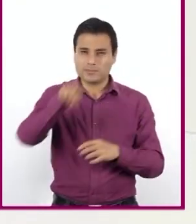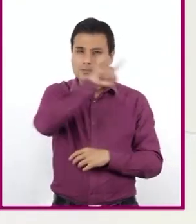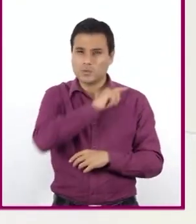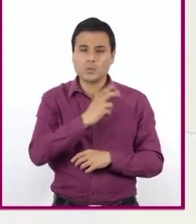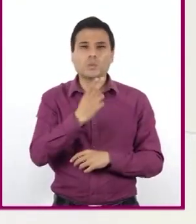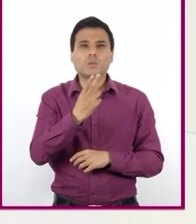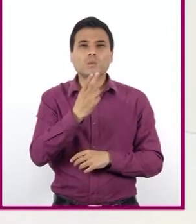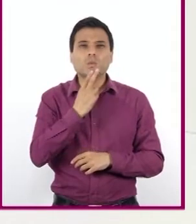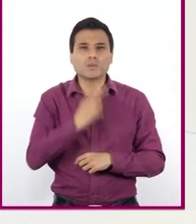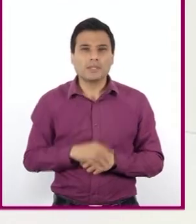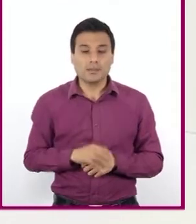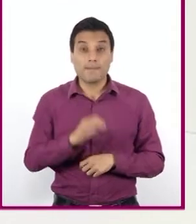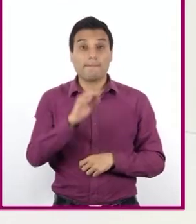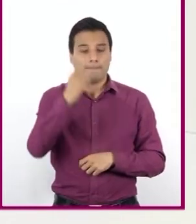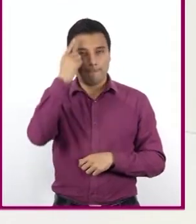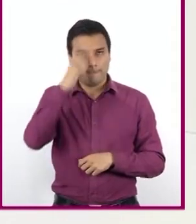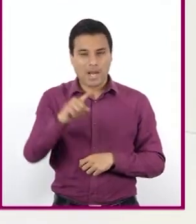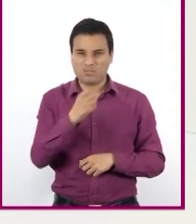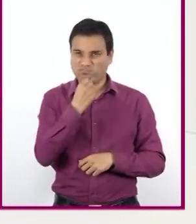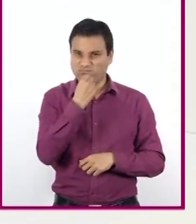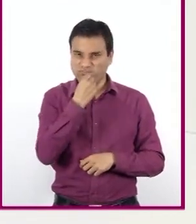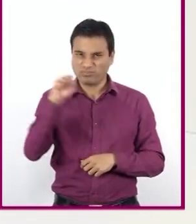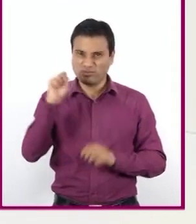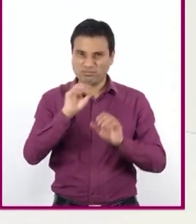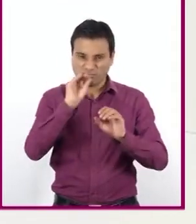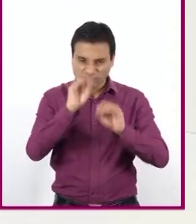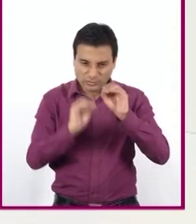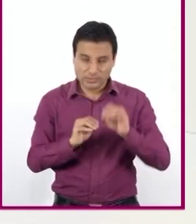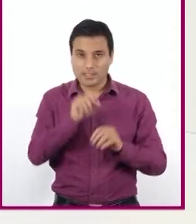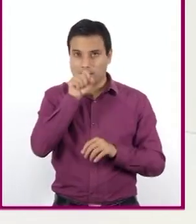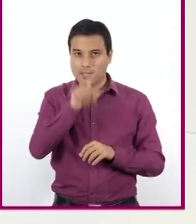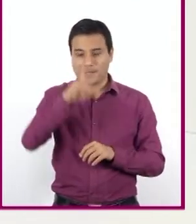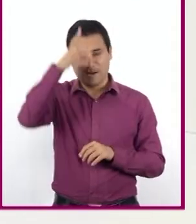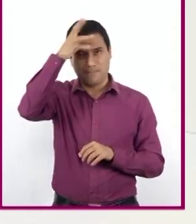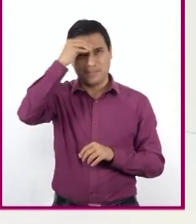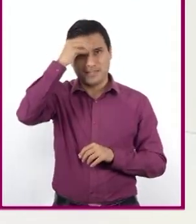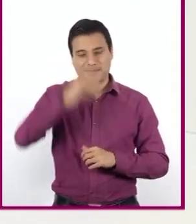mejorar sus habilidades y reforzar sus conocimientos.